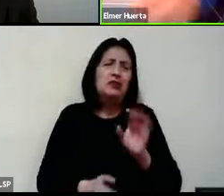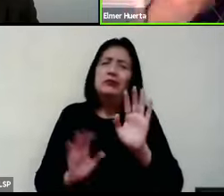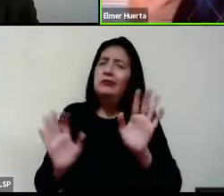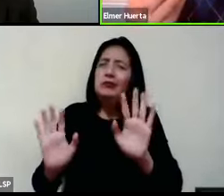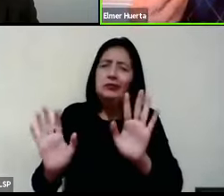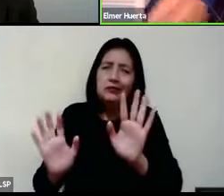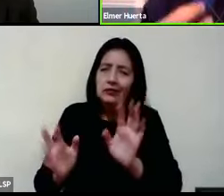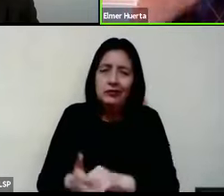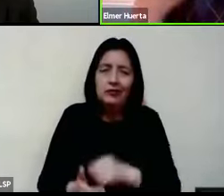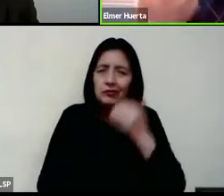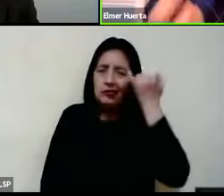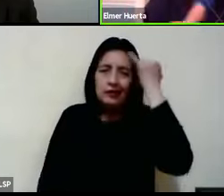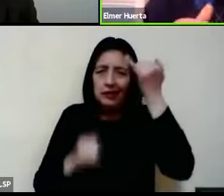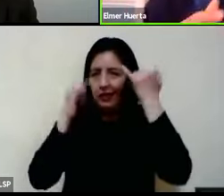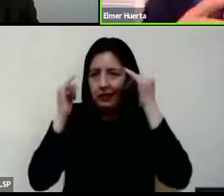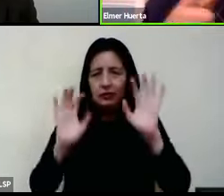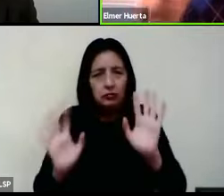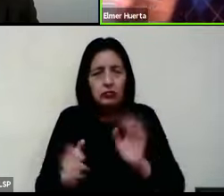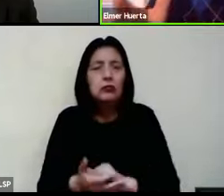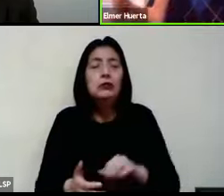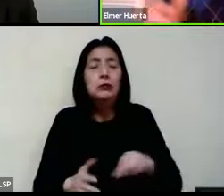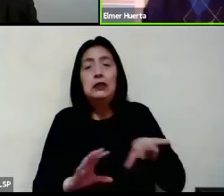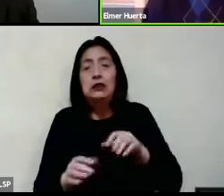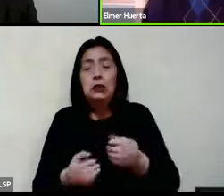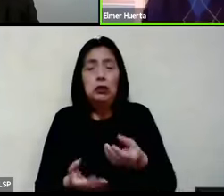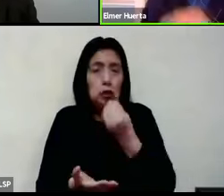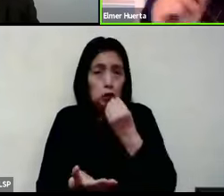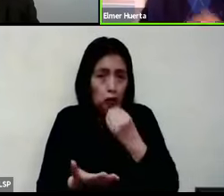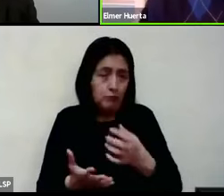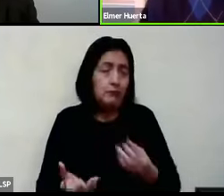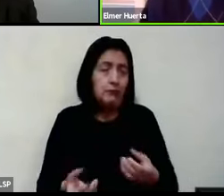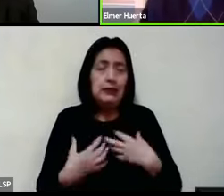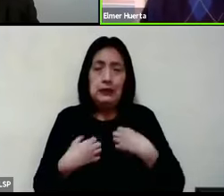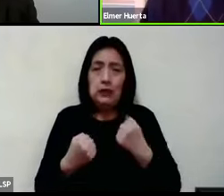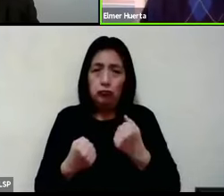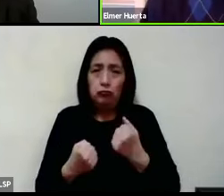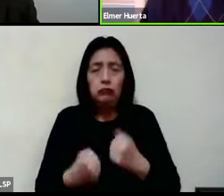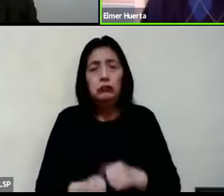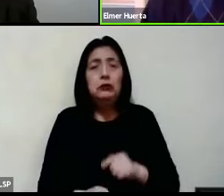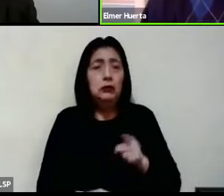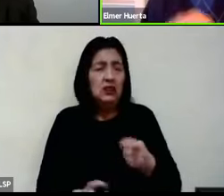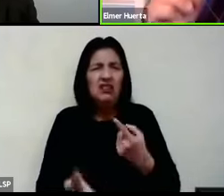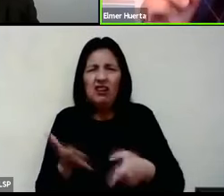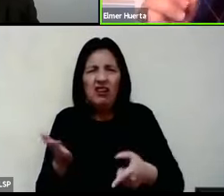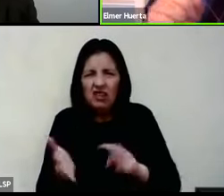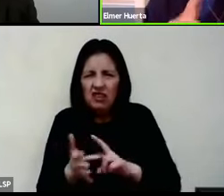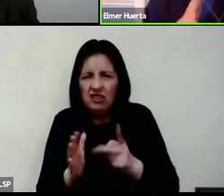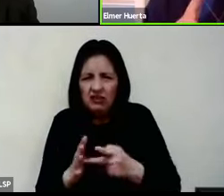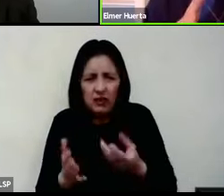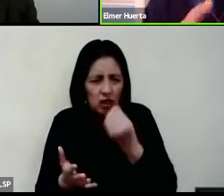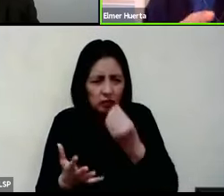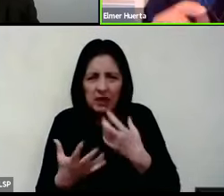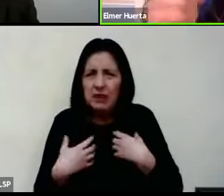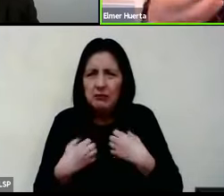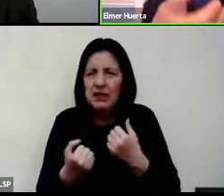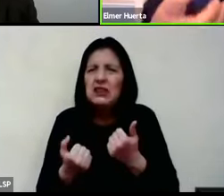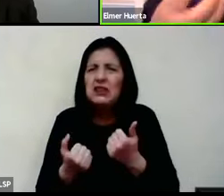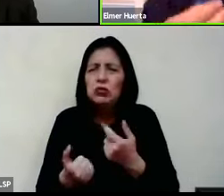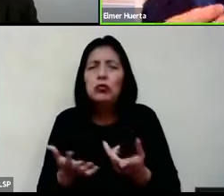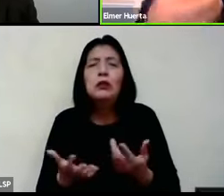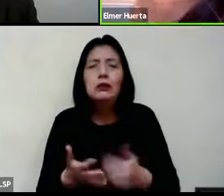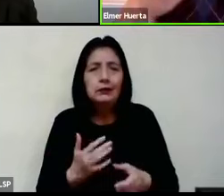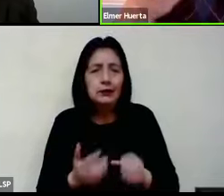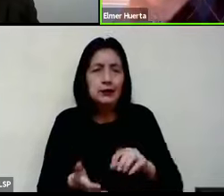todas esas son leyendas. Lo que hay que hacer es comer comida saludable. Ahora sí, ¿qué es comida saludable? Comida saludable es la